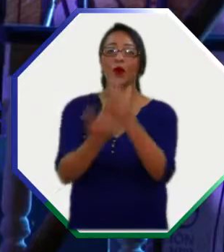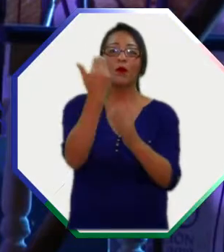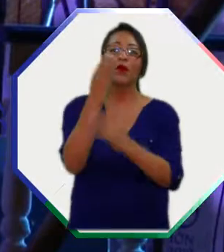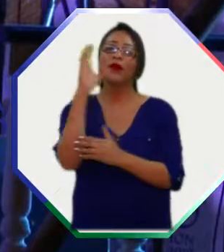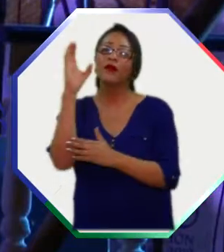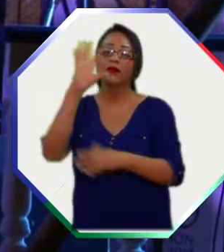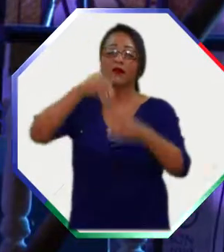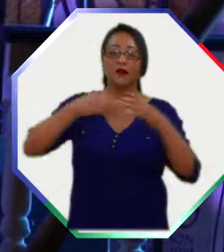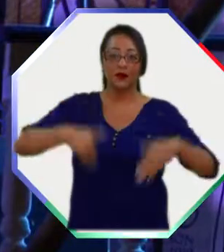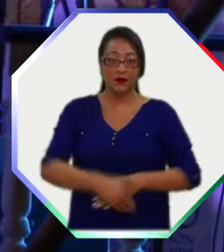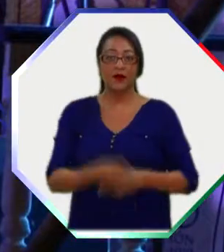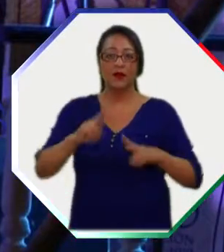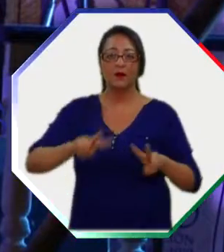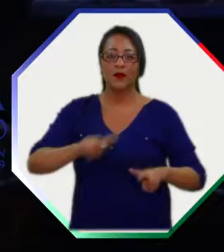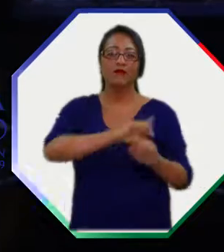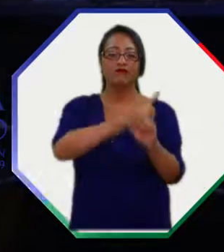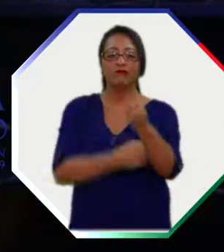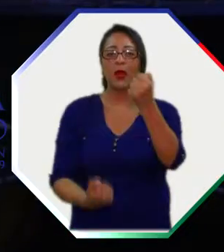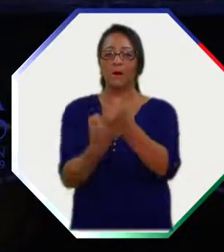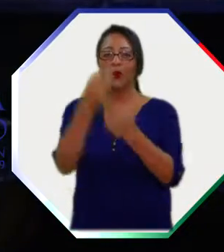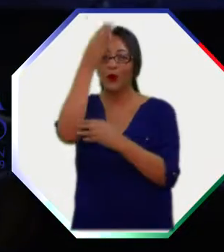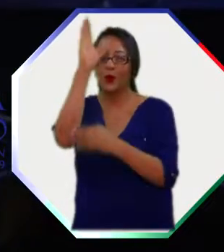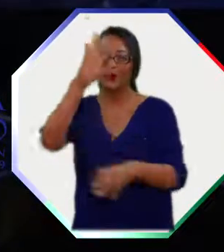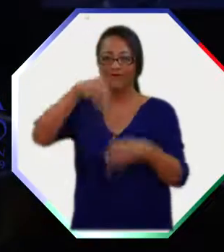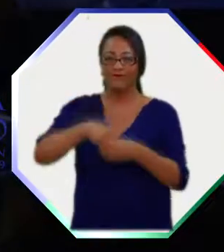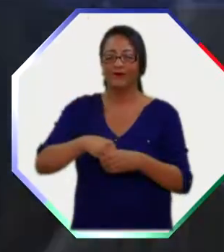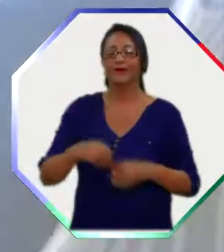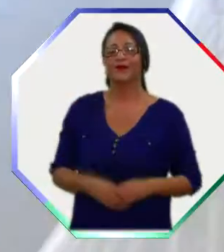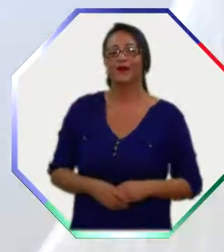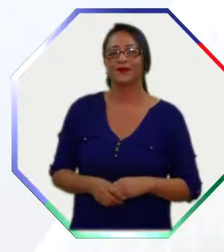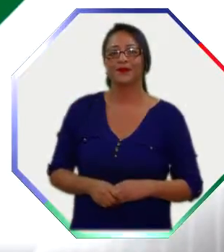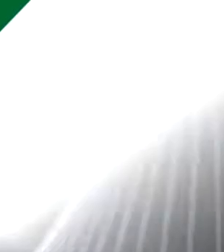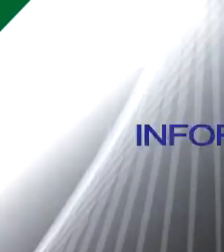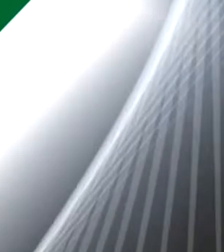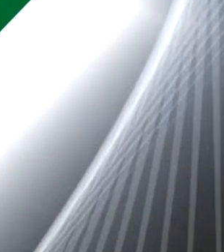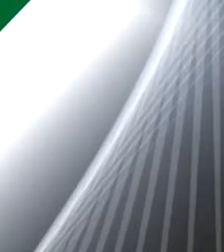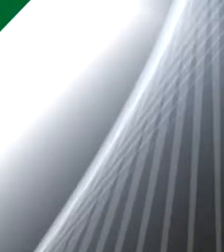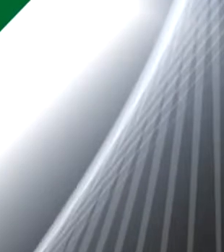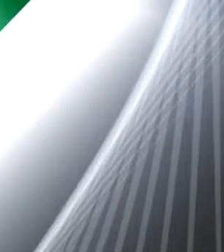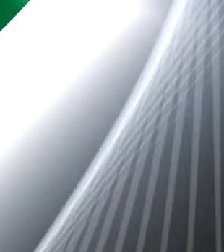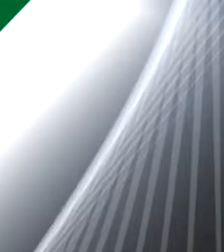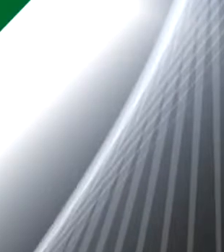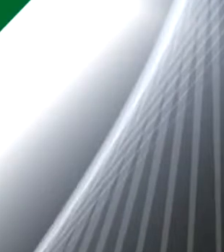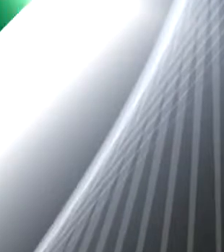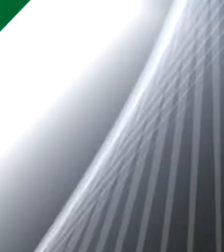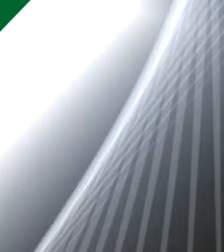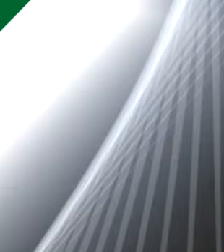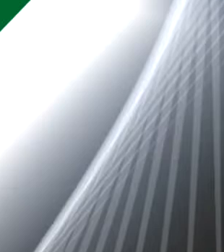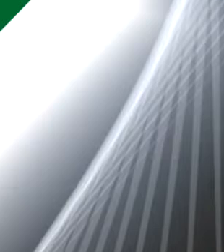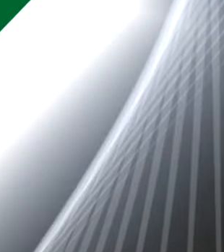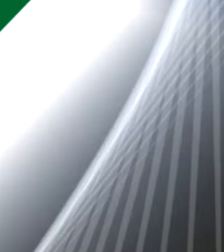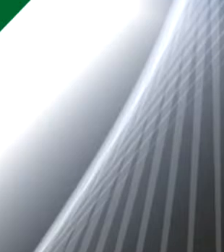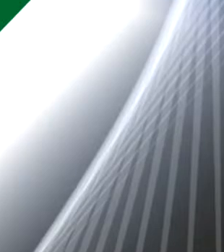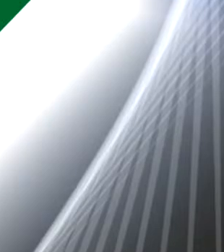talentos otavaleños y fortalecer las prácticas culturales en el cantón. Juntos caminamos. Batalla Tulipán.